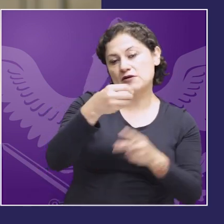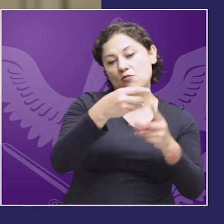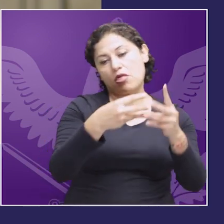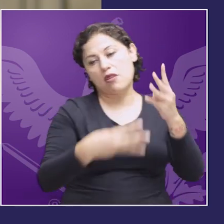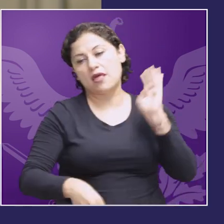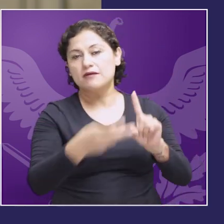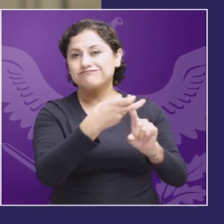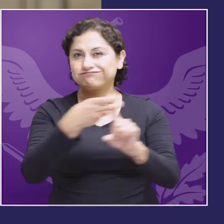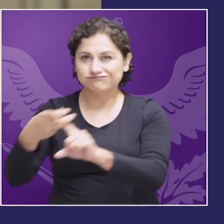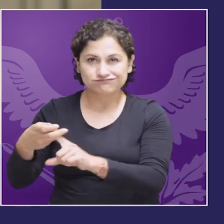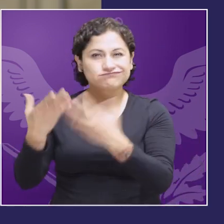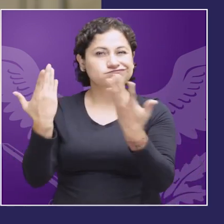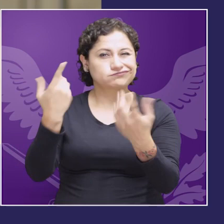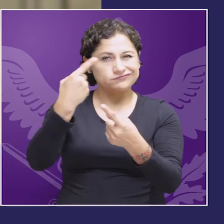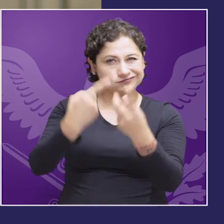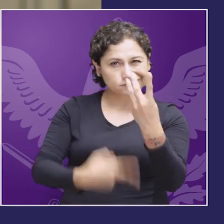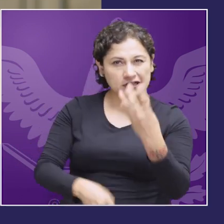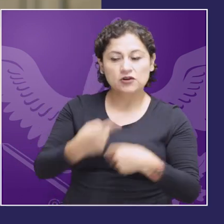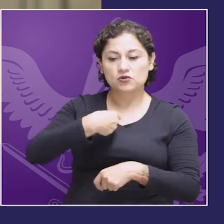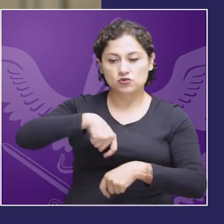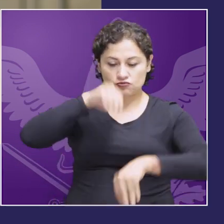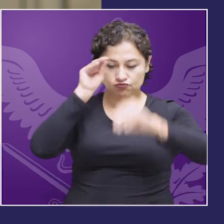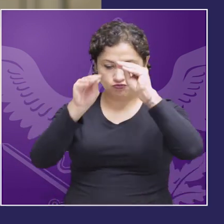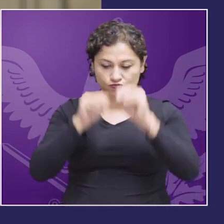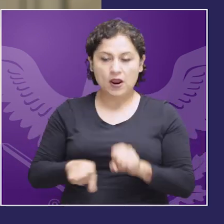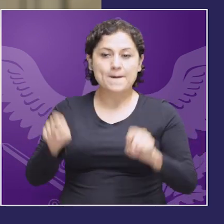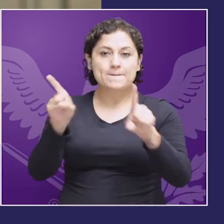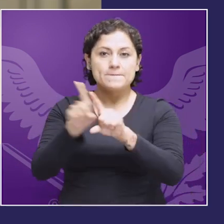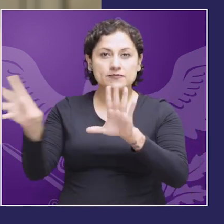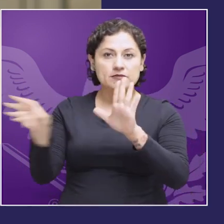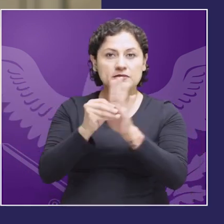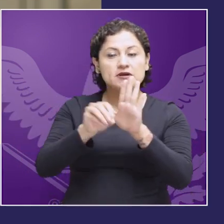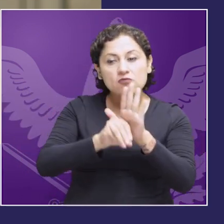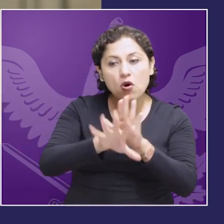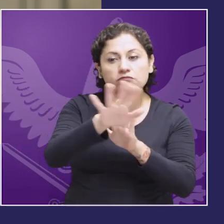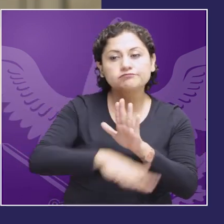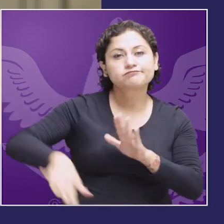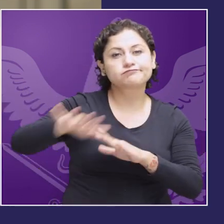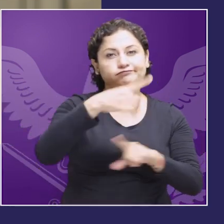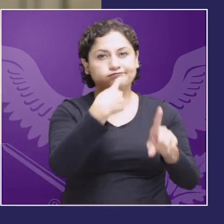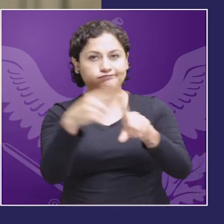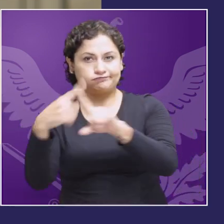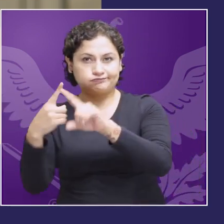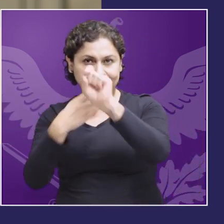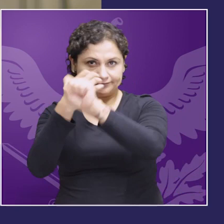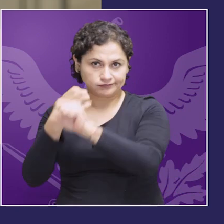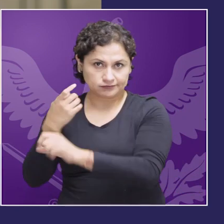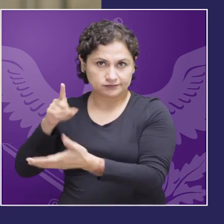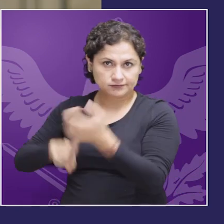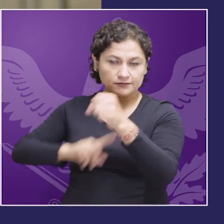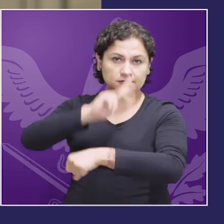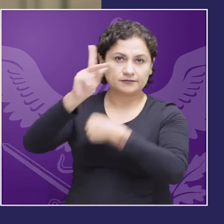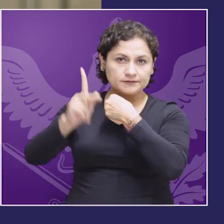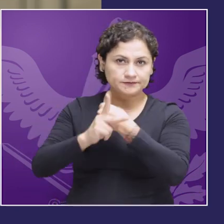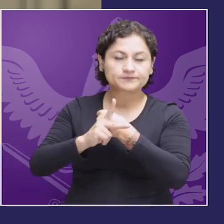y eso lo hicimos para todas las poderes judiciales de la región, se hizo aquí mismo, se utilizó